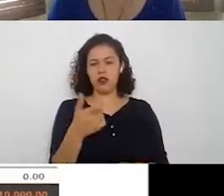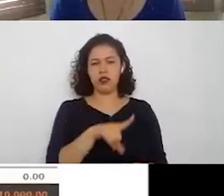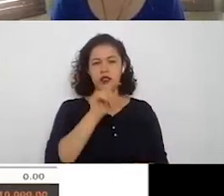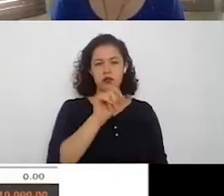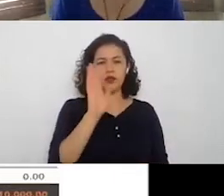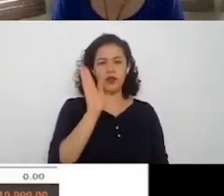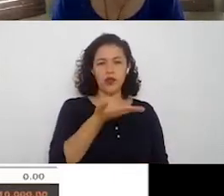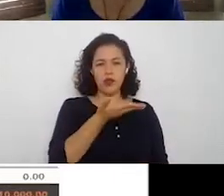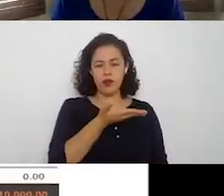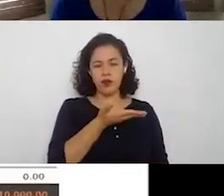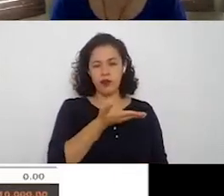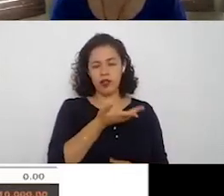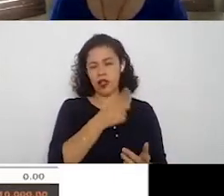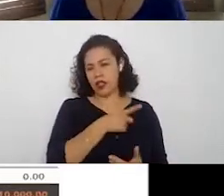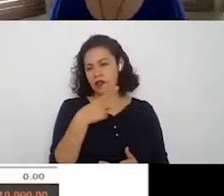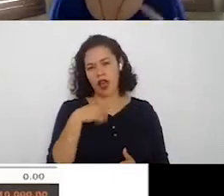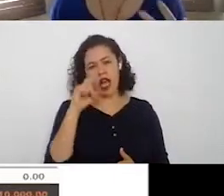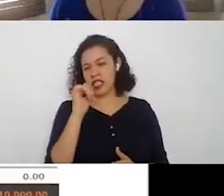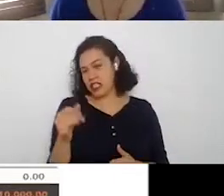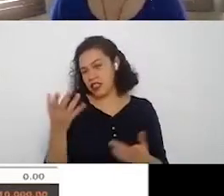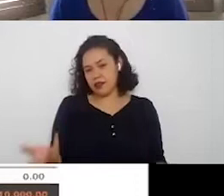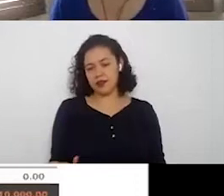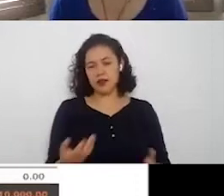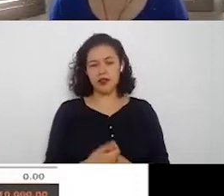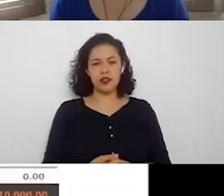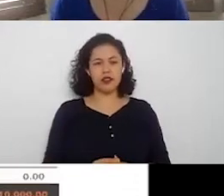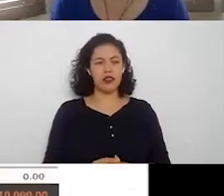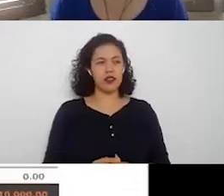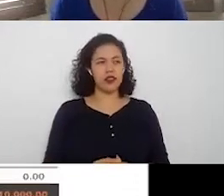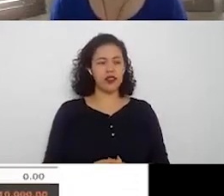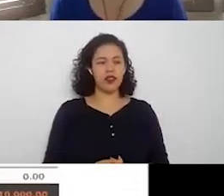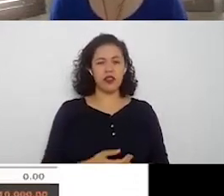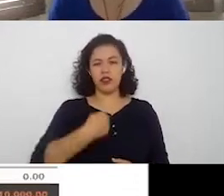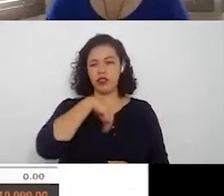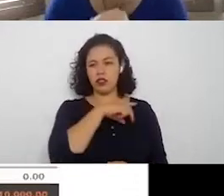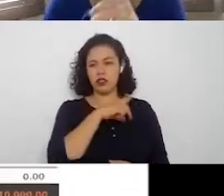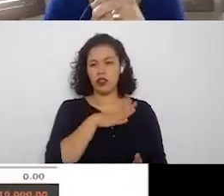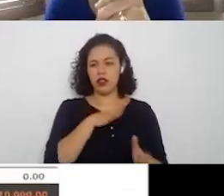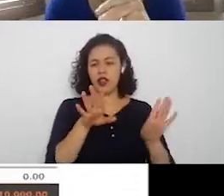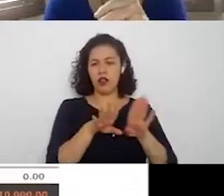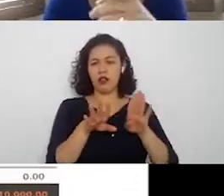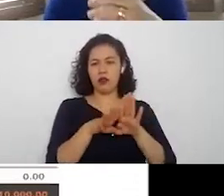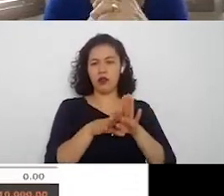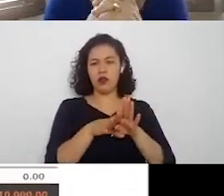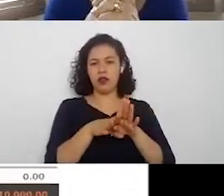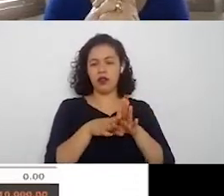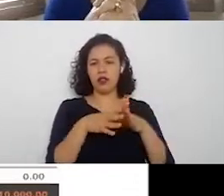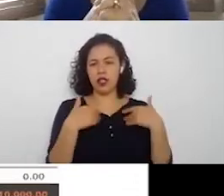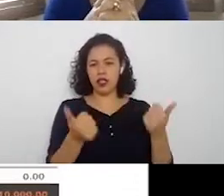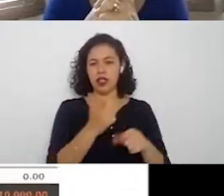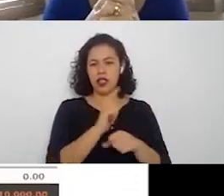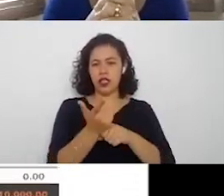¿verdad? Entonces vamos a tratar de hacer la interpretación de estas mismas. Por ahí la licenciada Ruth